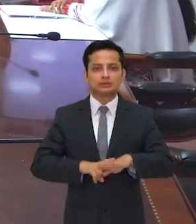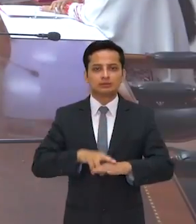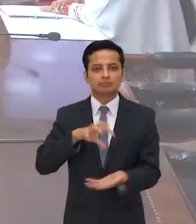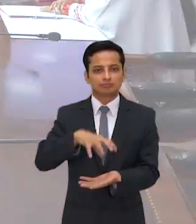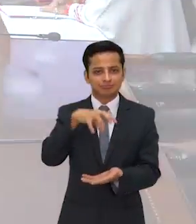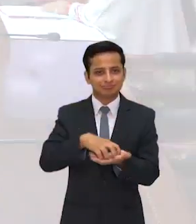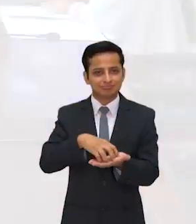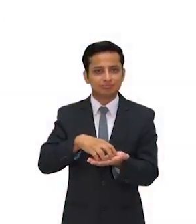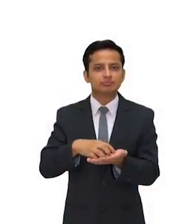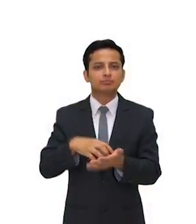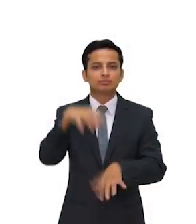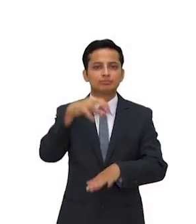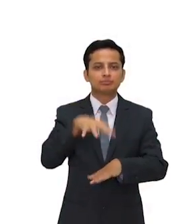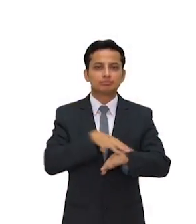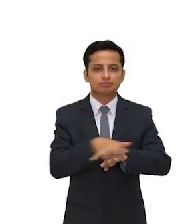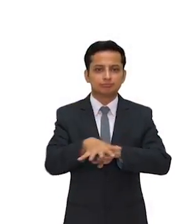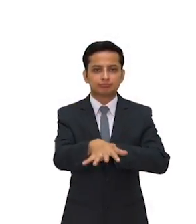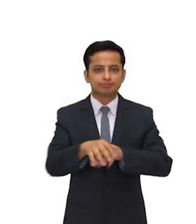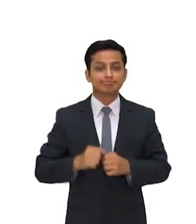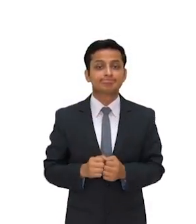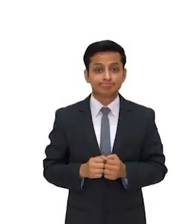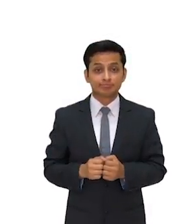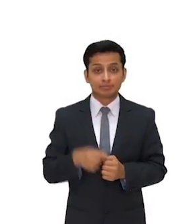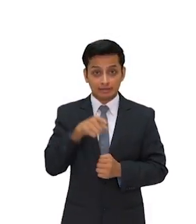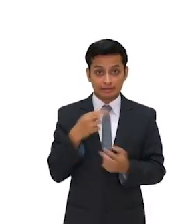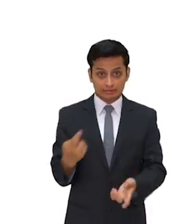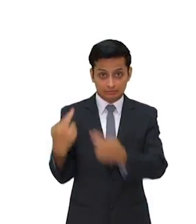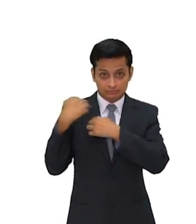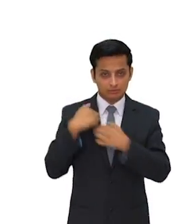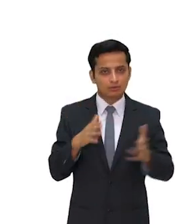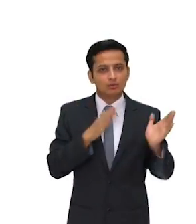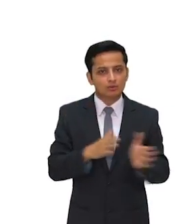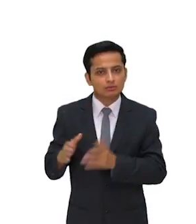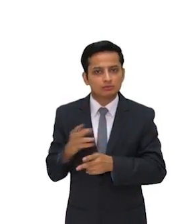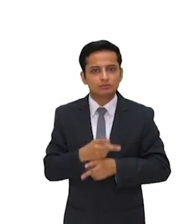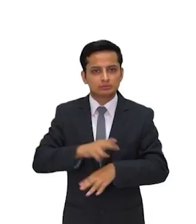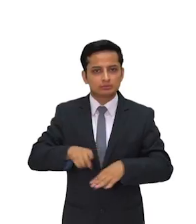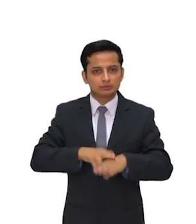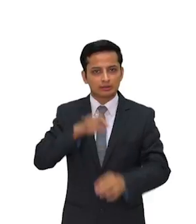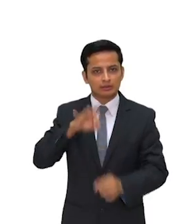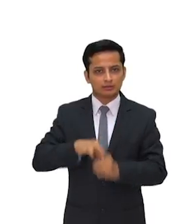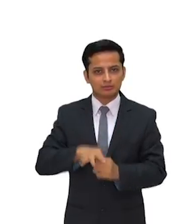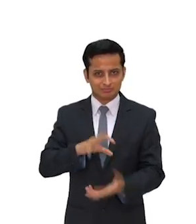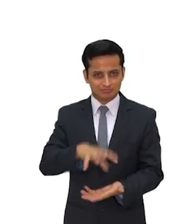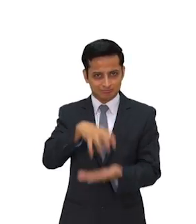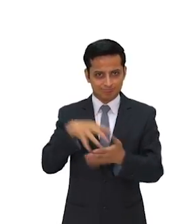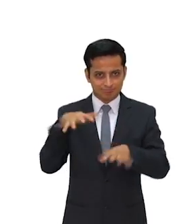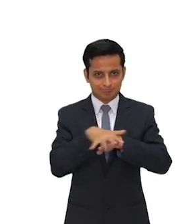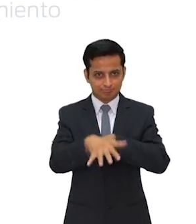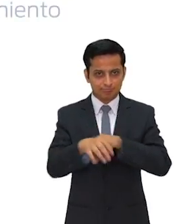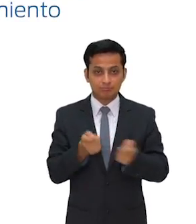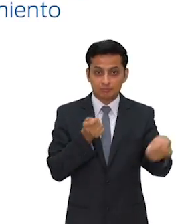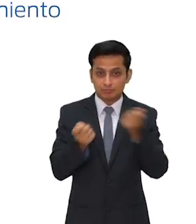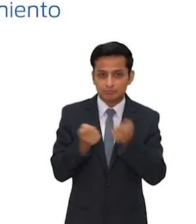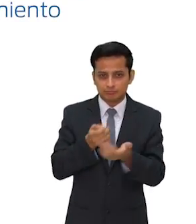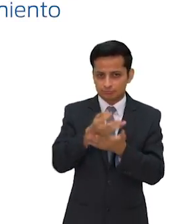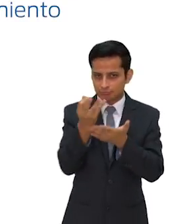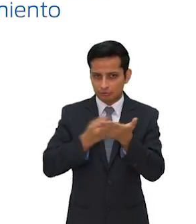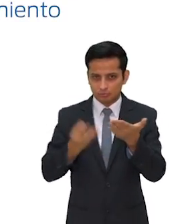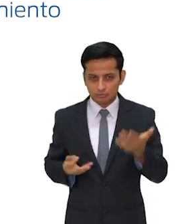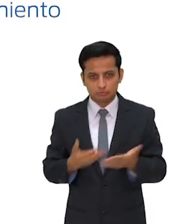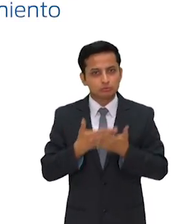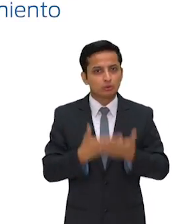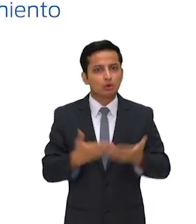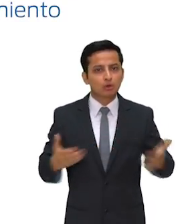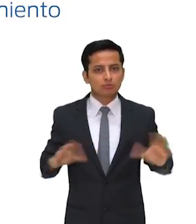director de la Delegación Provincial Electoral de Los Ríos, quien deberá organizar la gestión del Consejo Nacional Electoral en su provincia, administrar los